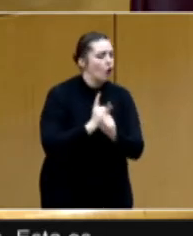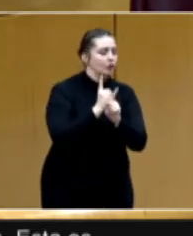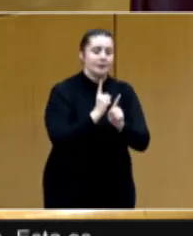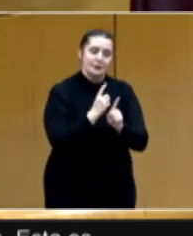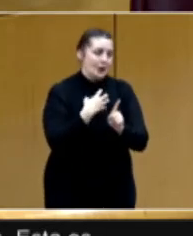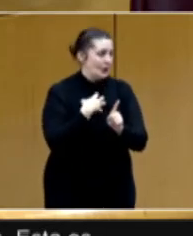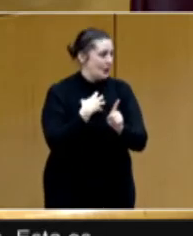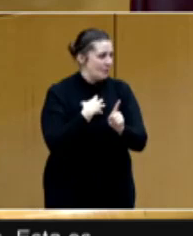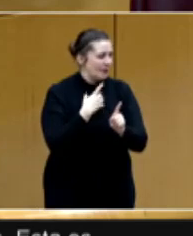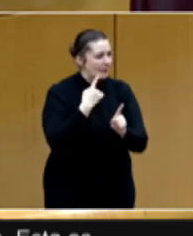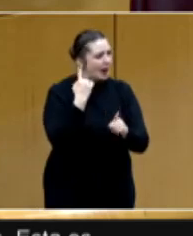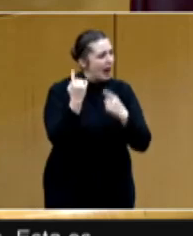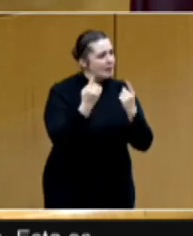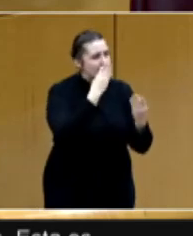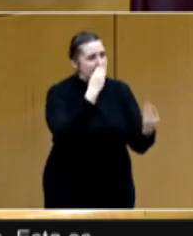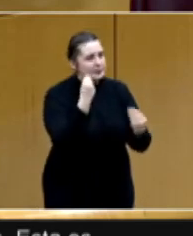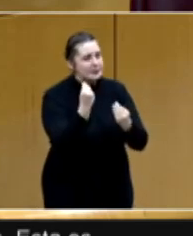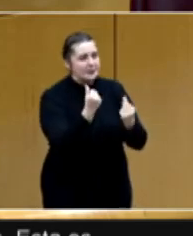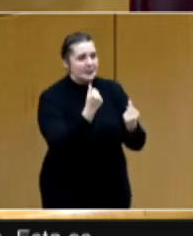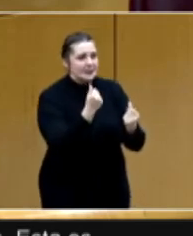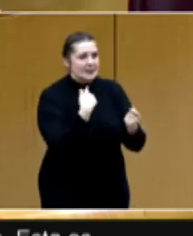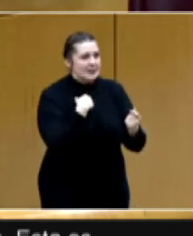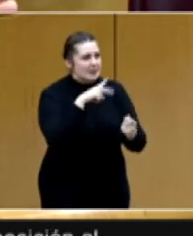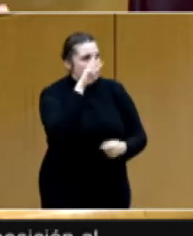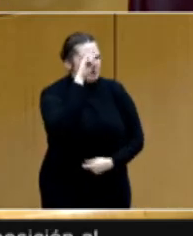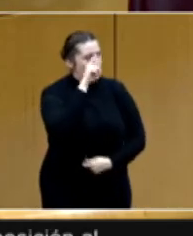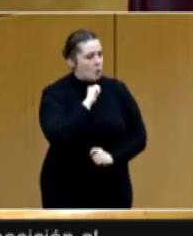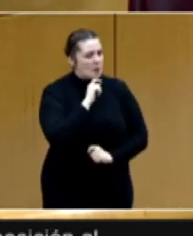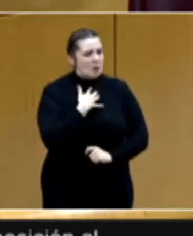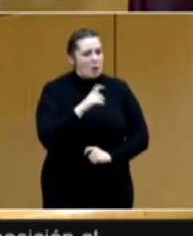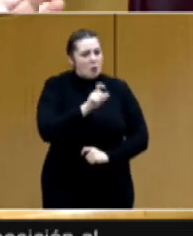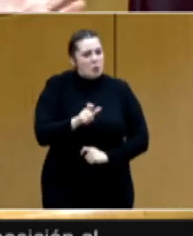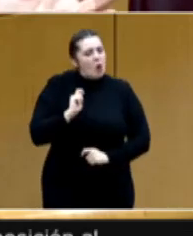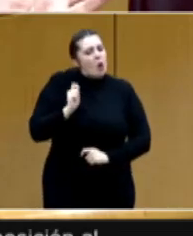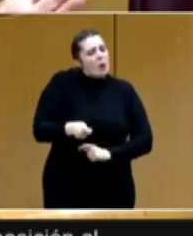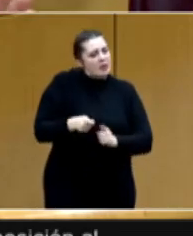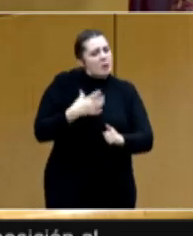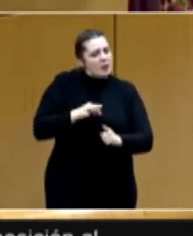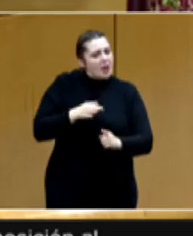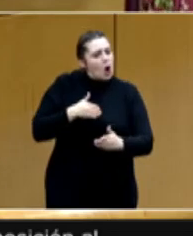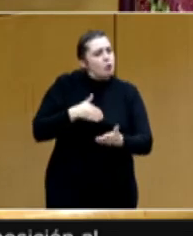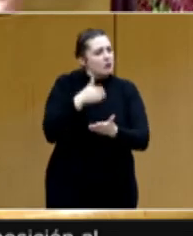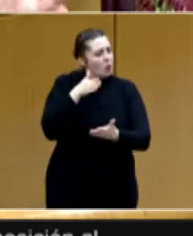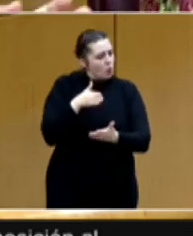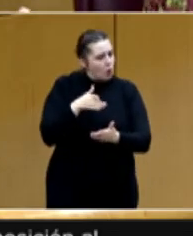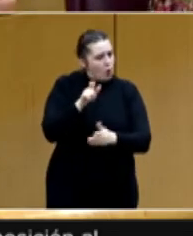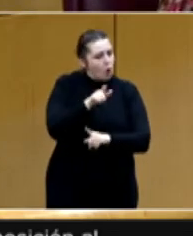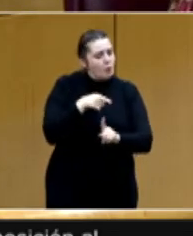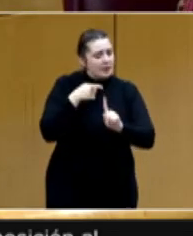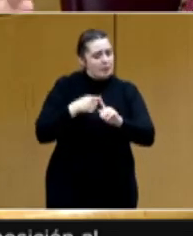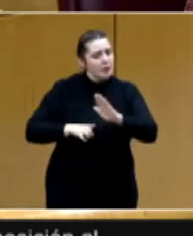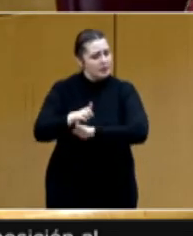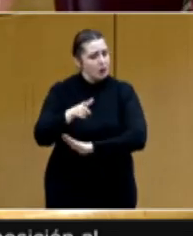veces percibo esta idea con preocupación de que los jueces pueden ser un obstáculo en el pleno desarrollo